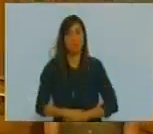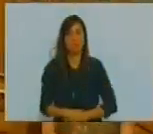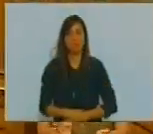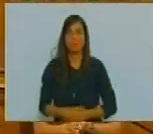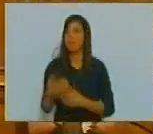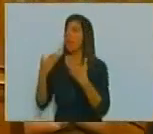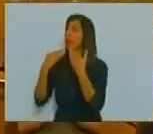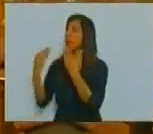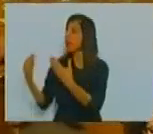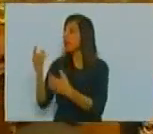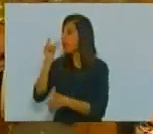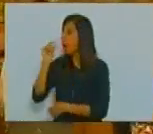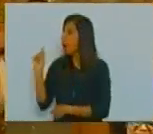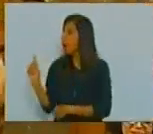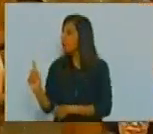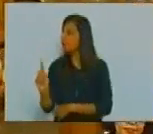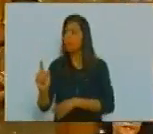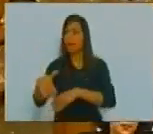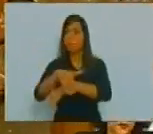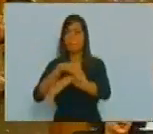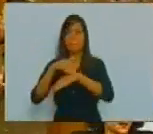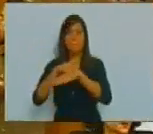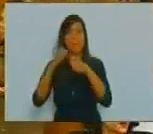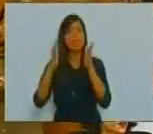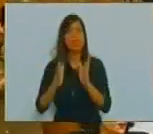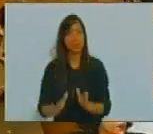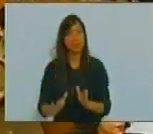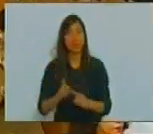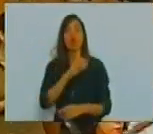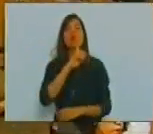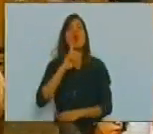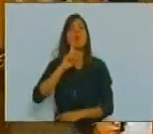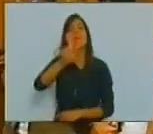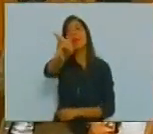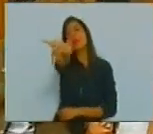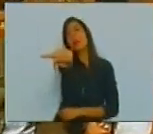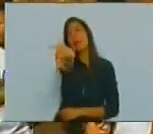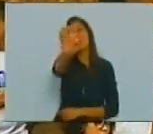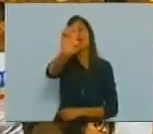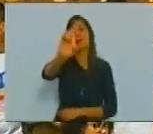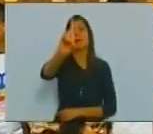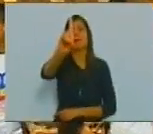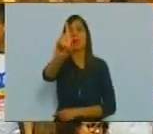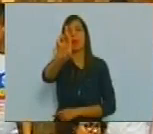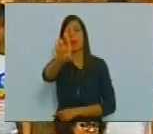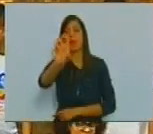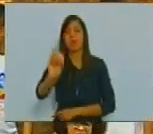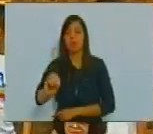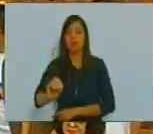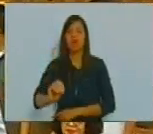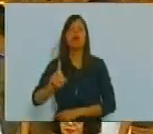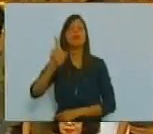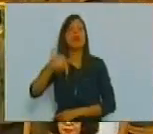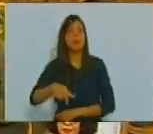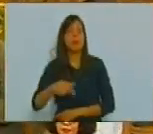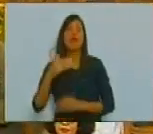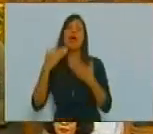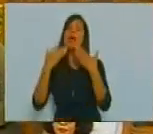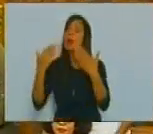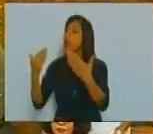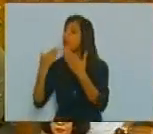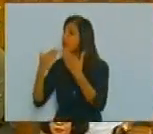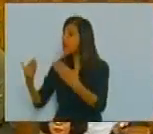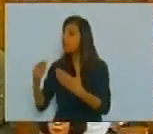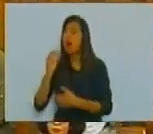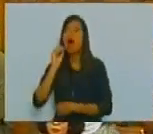Gracias, ministro Pedro Infante. Yo quiero agradecer a los jóvenes, compañeros de Robert. Aquí estoy viendo